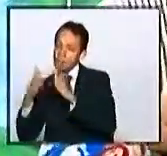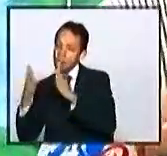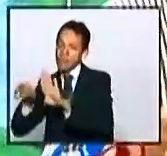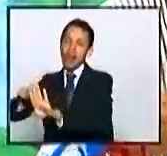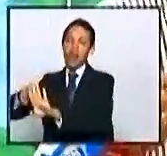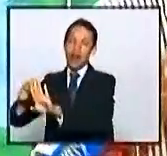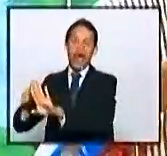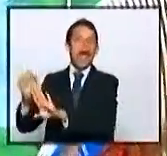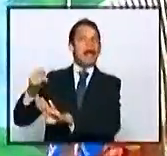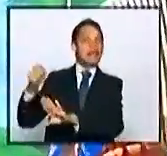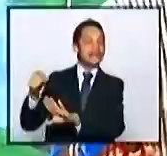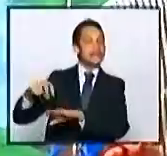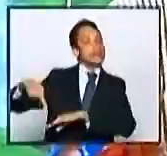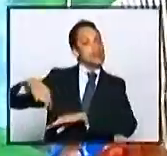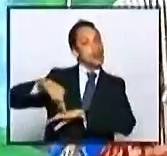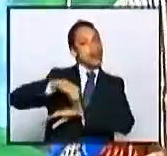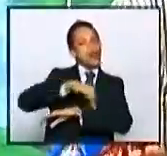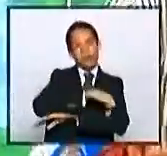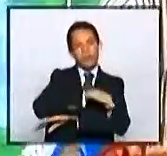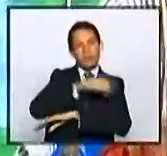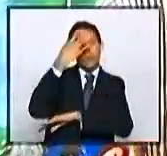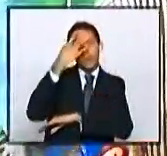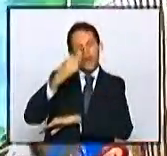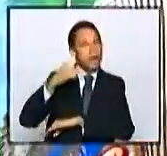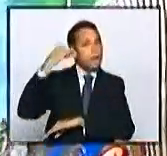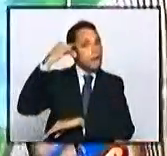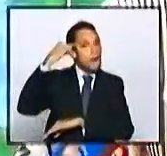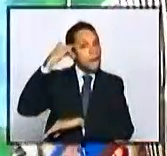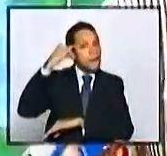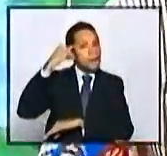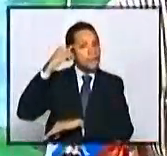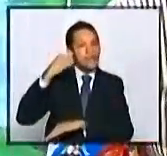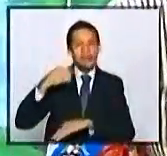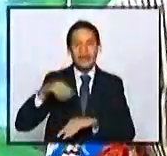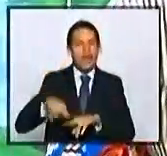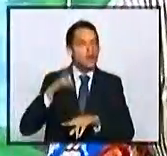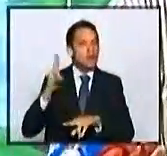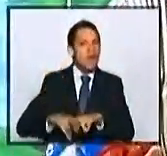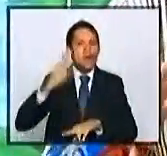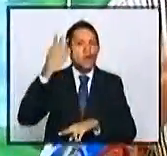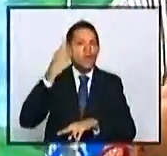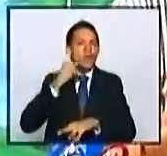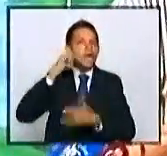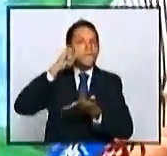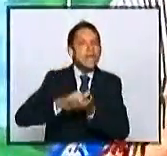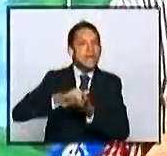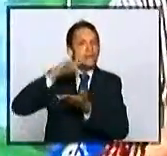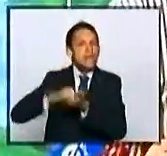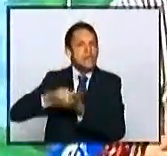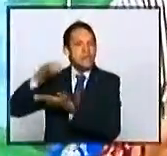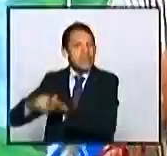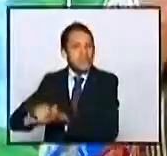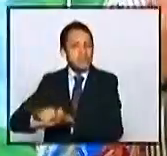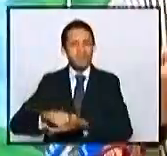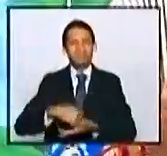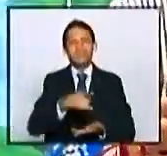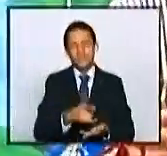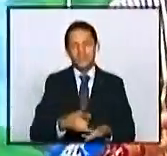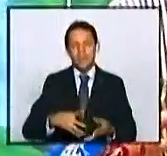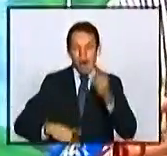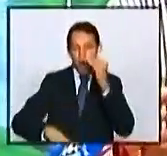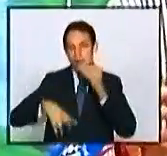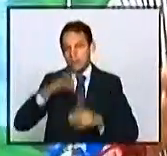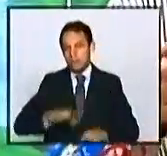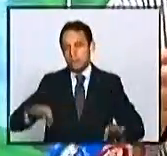que se echó seguro. ¿Por qué no caímos en cuenta de ellos? Porque lo estamos haciendo de manera mecánica. Entonces es hacernos consciente de esto, entender